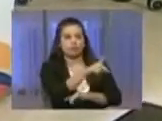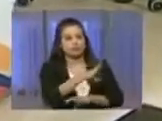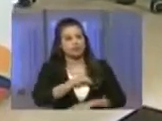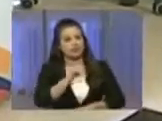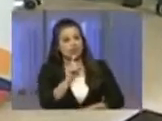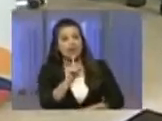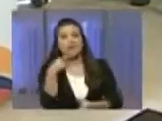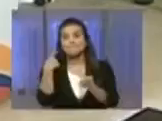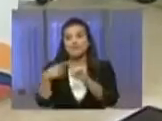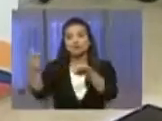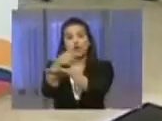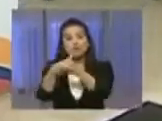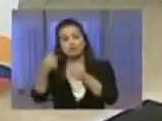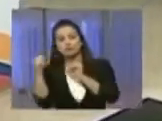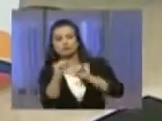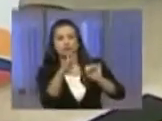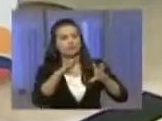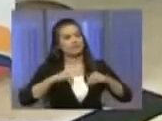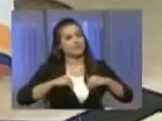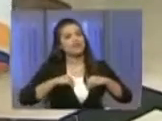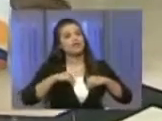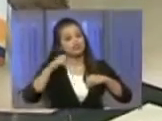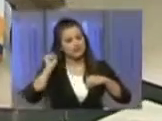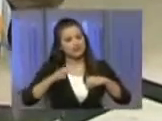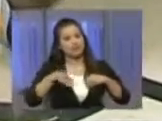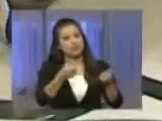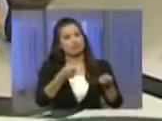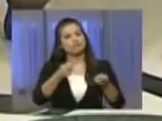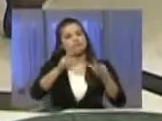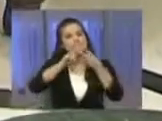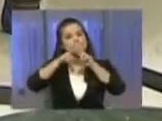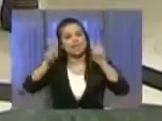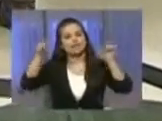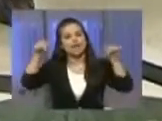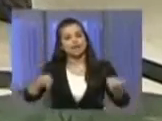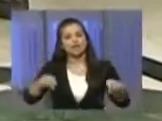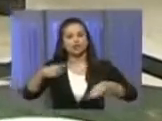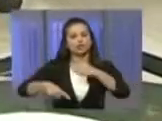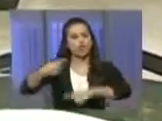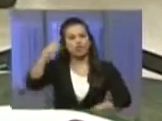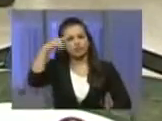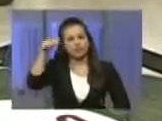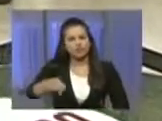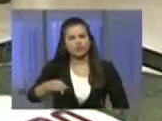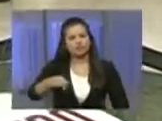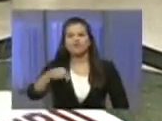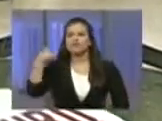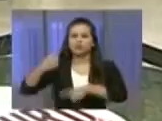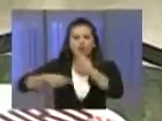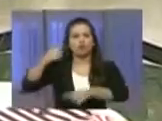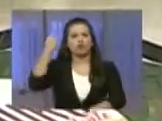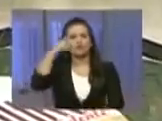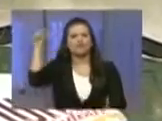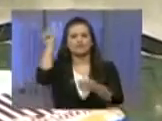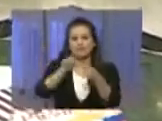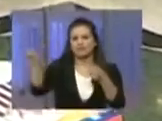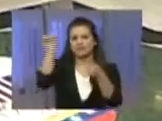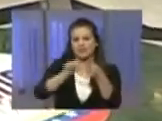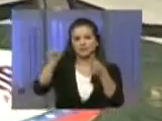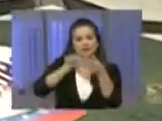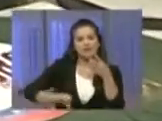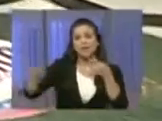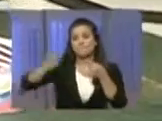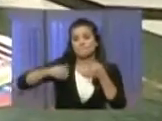Un gobierno que sabrá conquistar la paz cada día de cada semana de los meses que